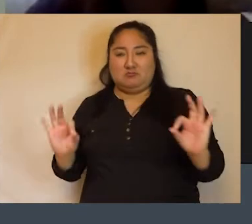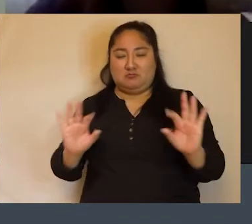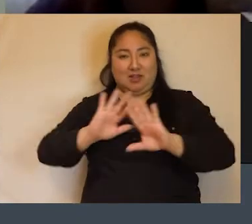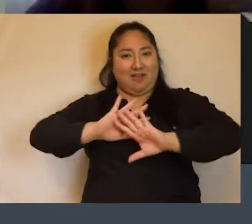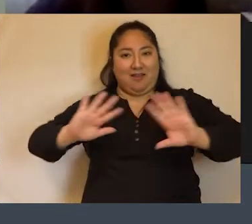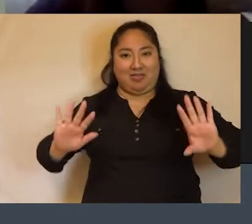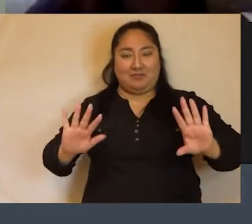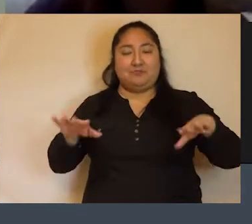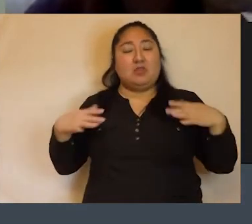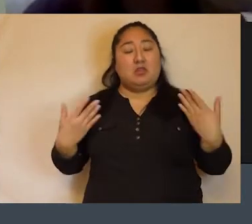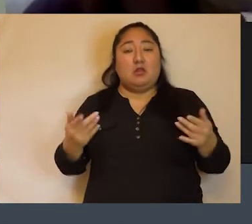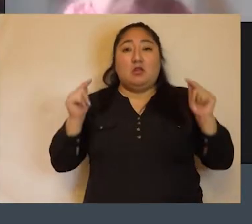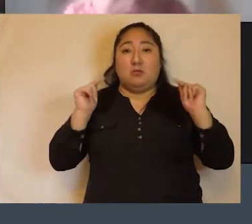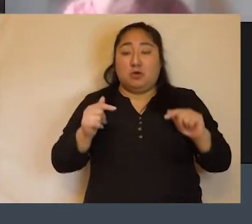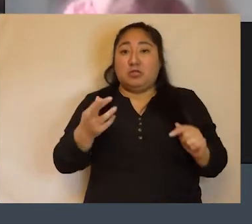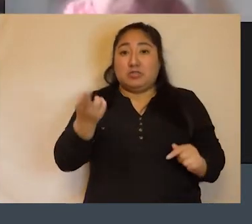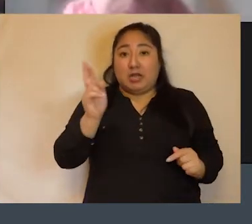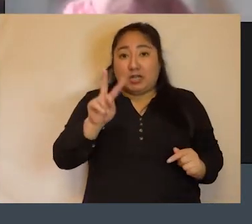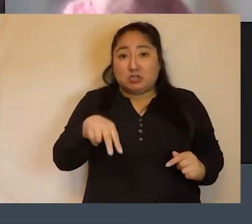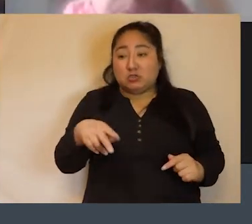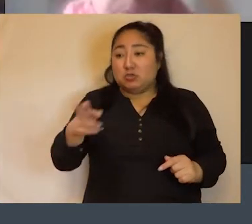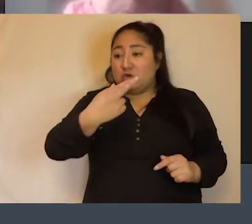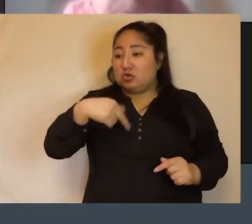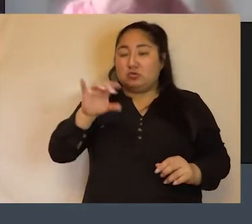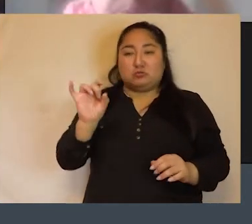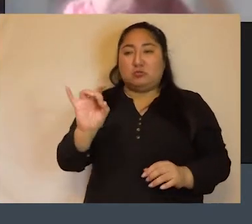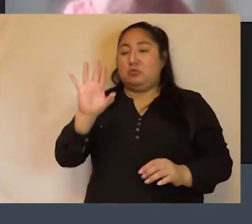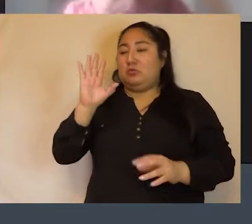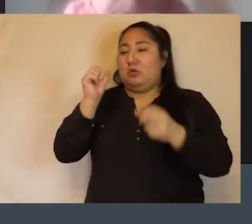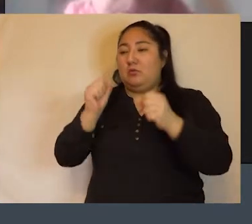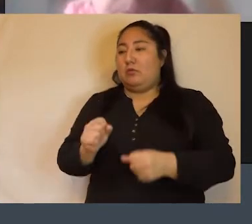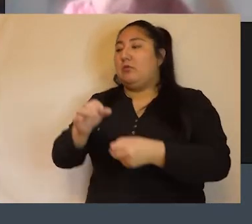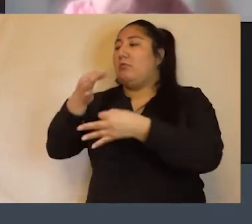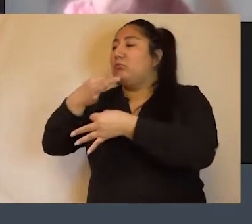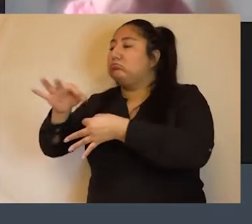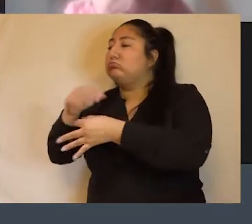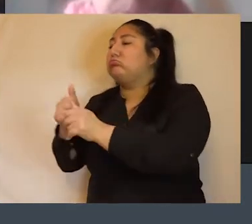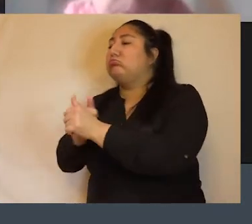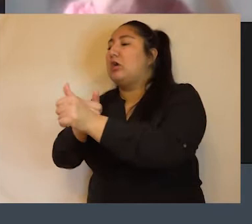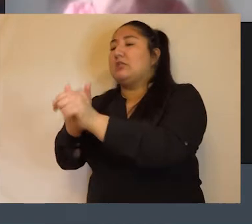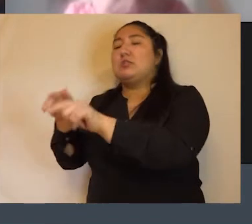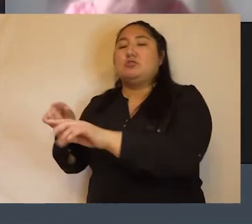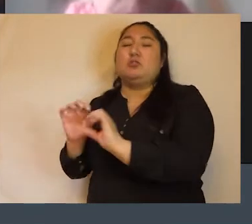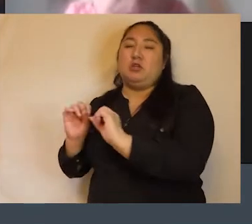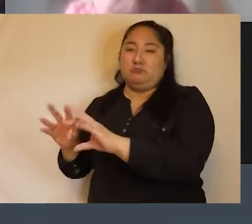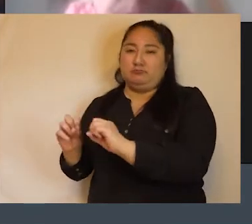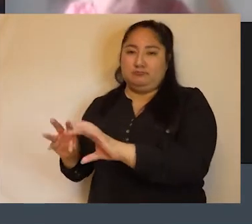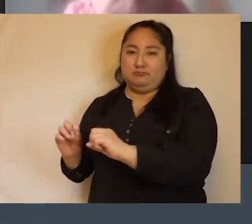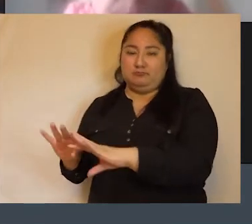nadie. Y esa es la razón por la cual somos los únicos que podemos otorgar asesoría previsional.